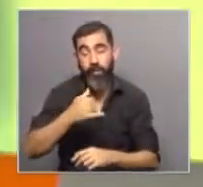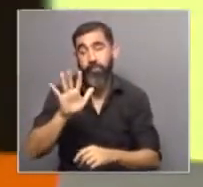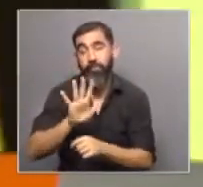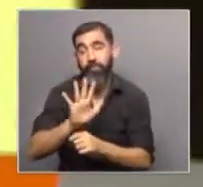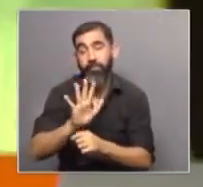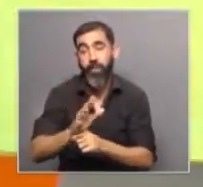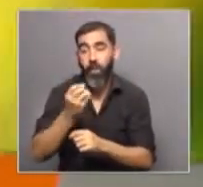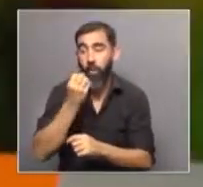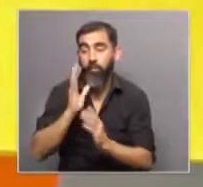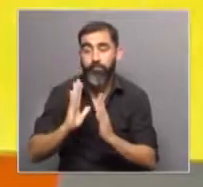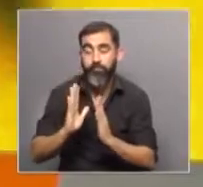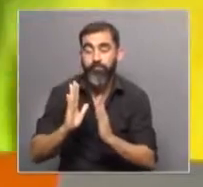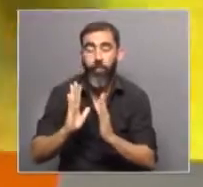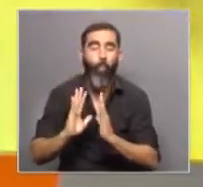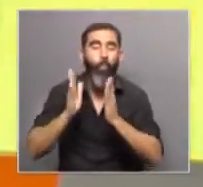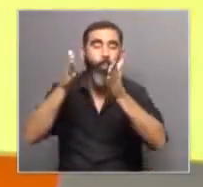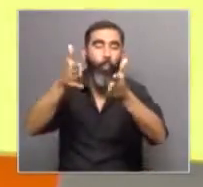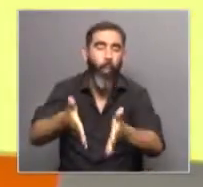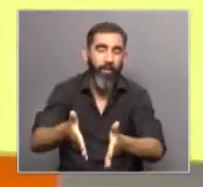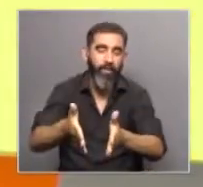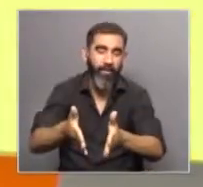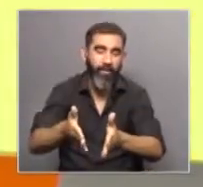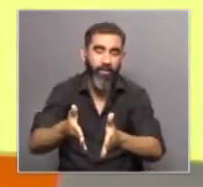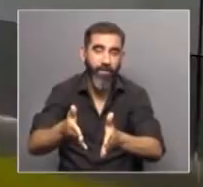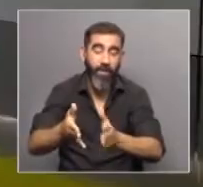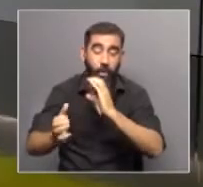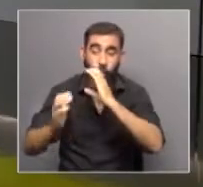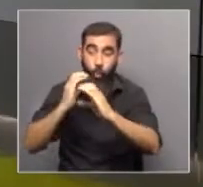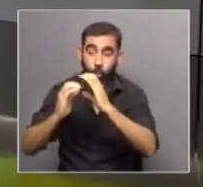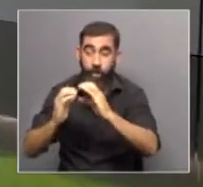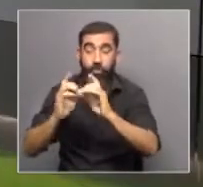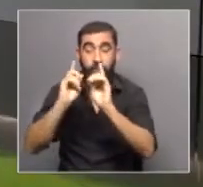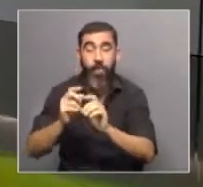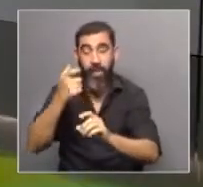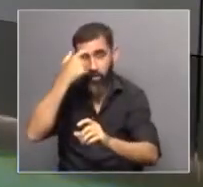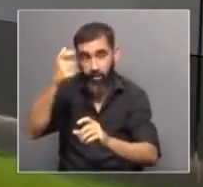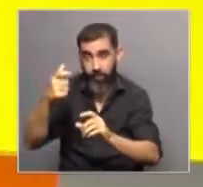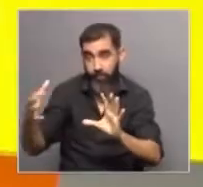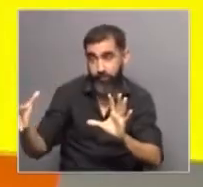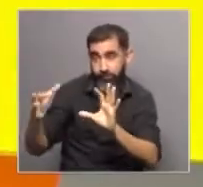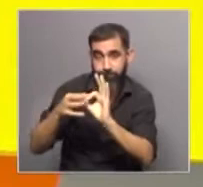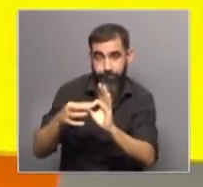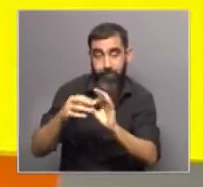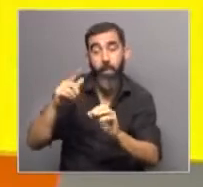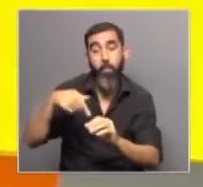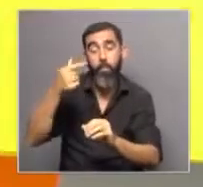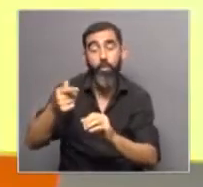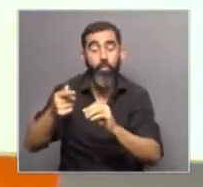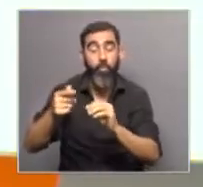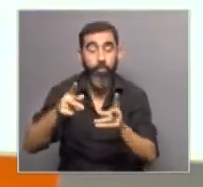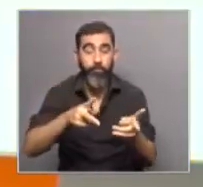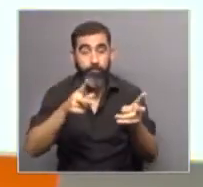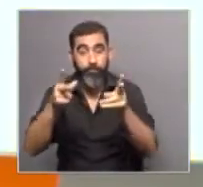armado un puente distinto entre los medios, digamos, y los científicos. Y bueno, en el próximo tape vamos a